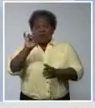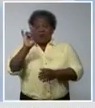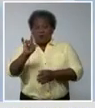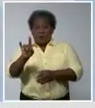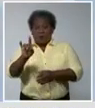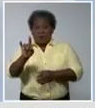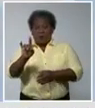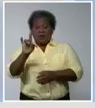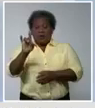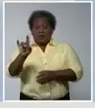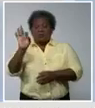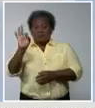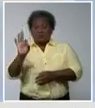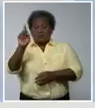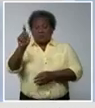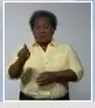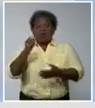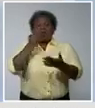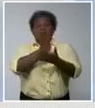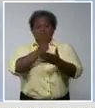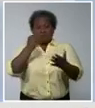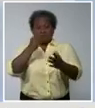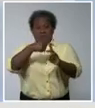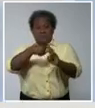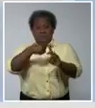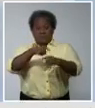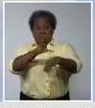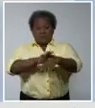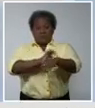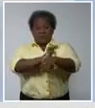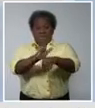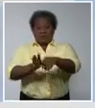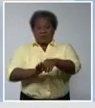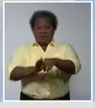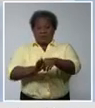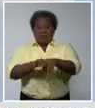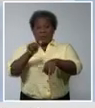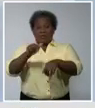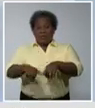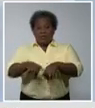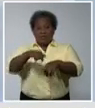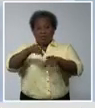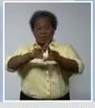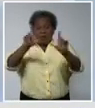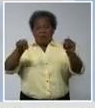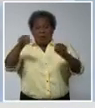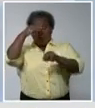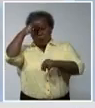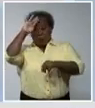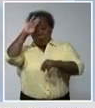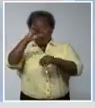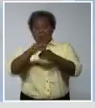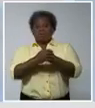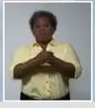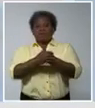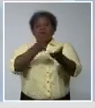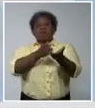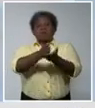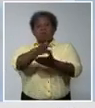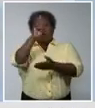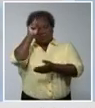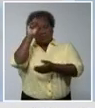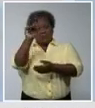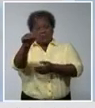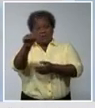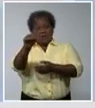62.998 pacientes que se han diagnosticado con COVID-19 en nuestro país, se mantienen ingresados